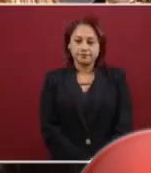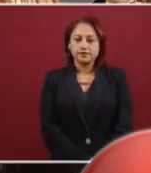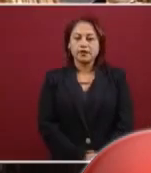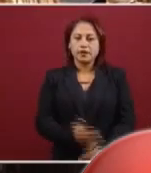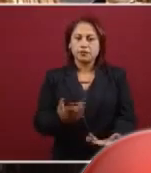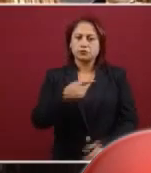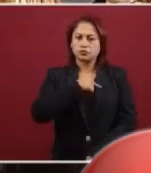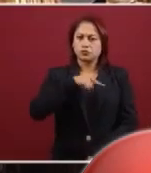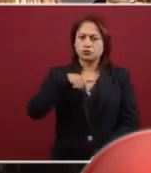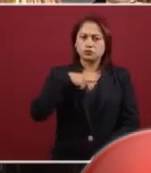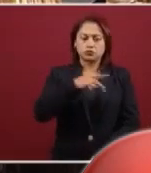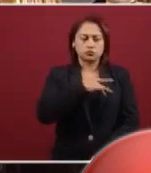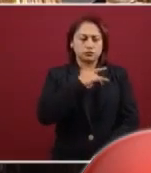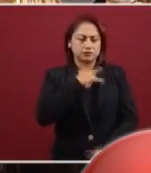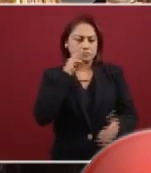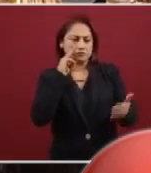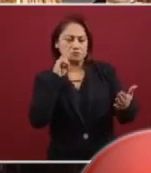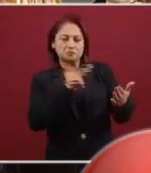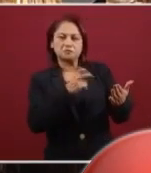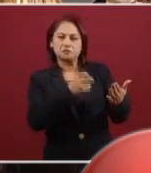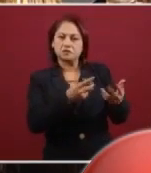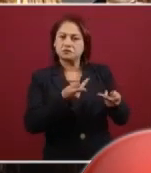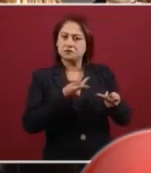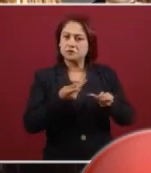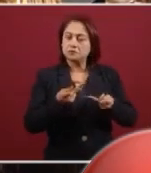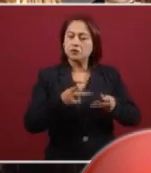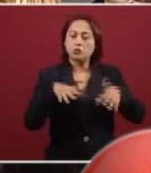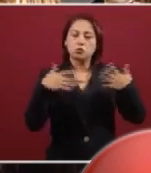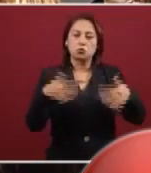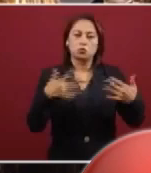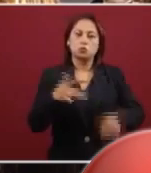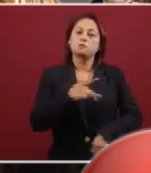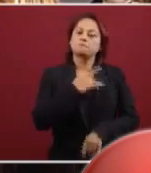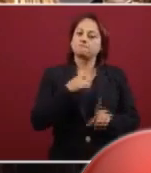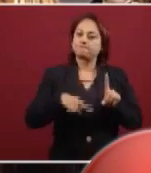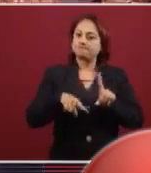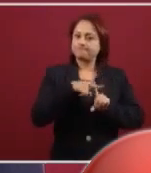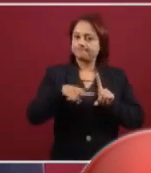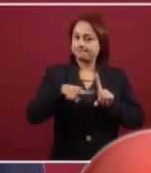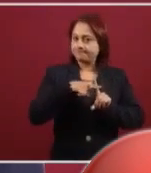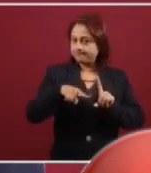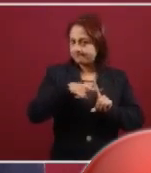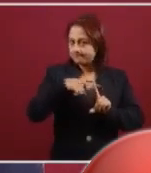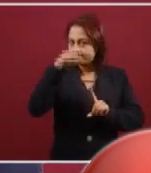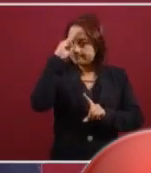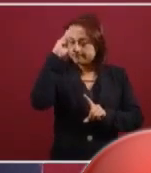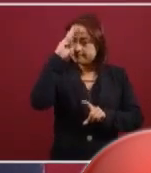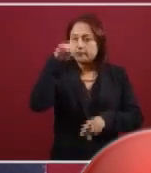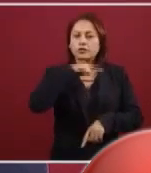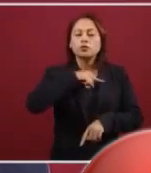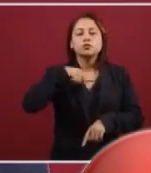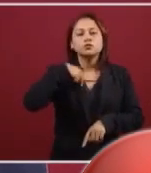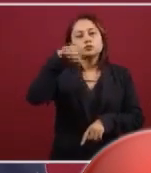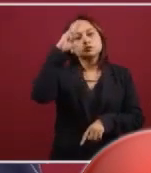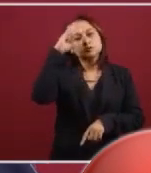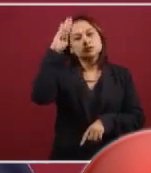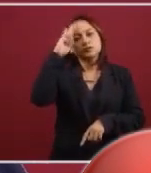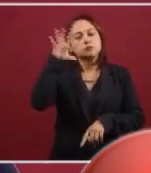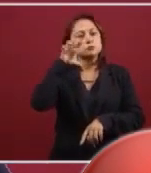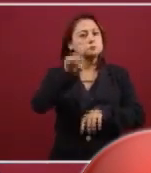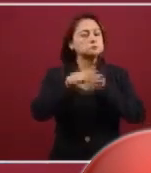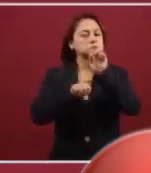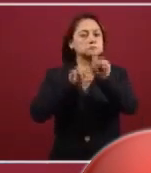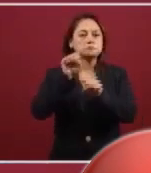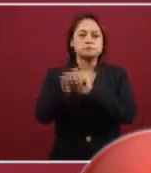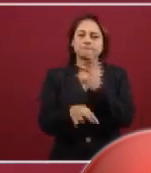optimistas y pensamos que vamos a salir muy bien y que se